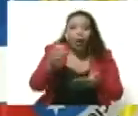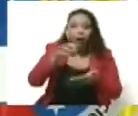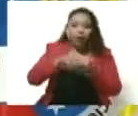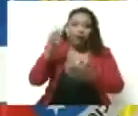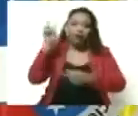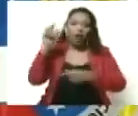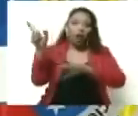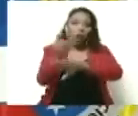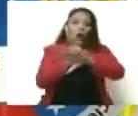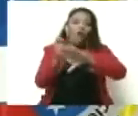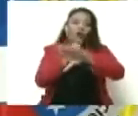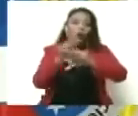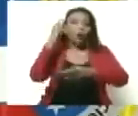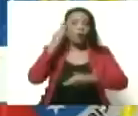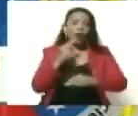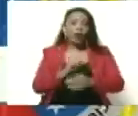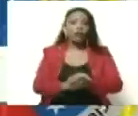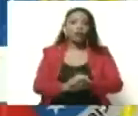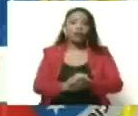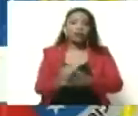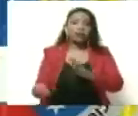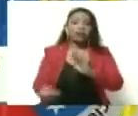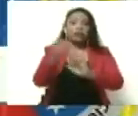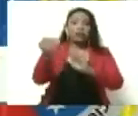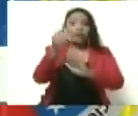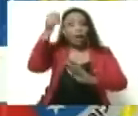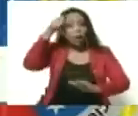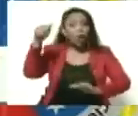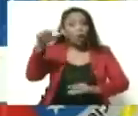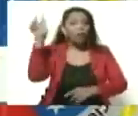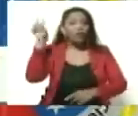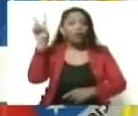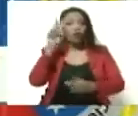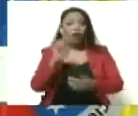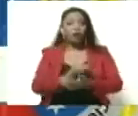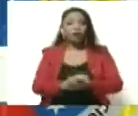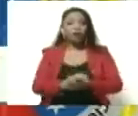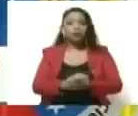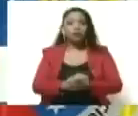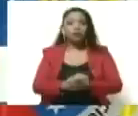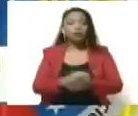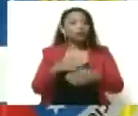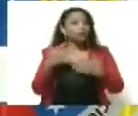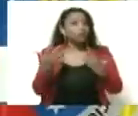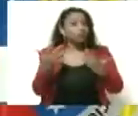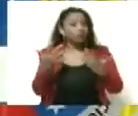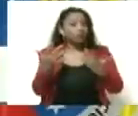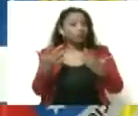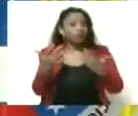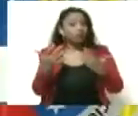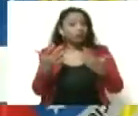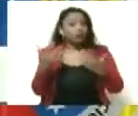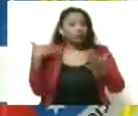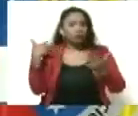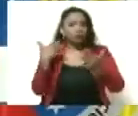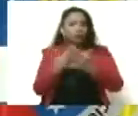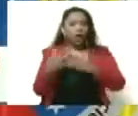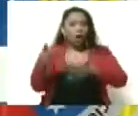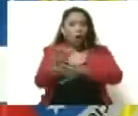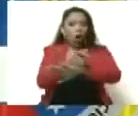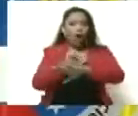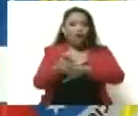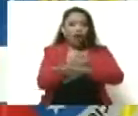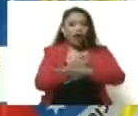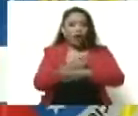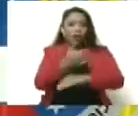al gobierno bolivariano y atacar al pueblo venezolano. Y es precisamente durante el gobierno